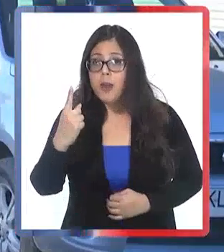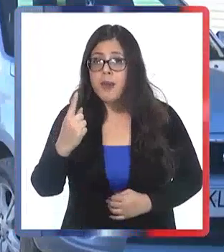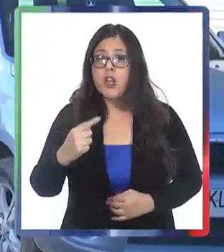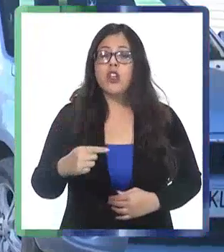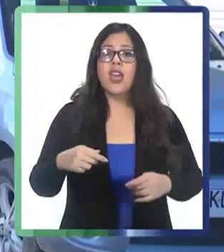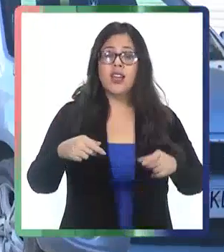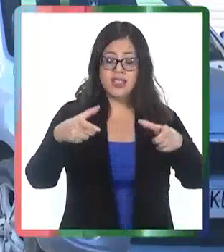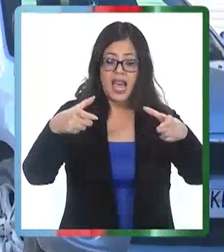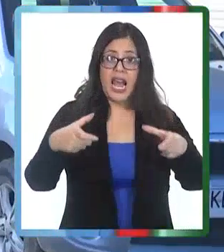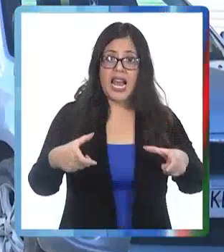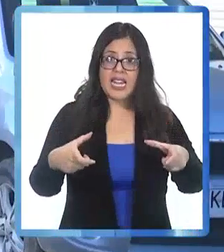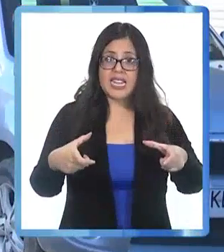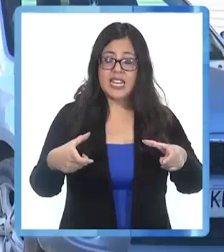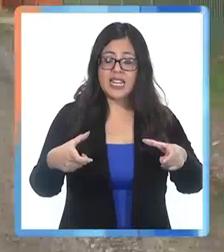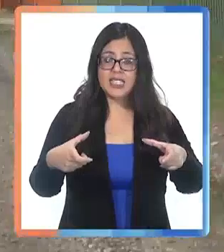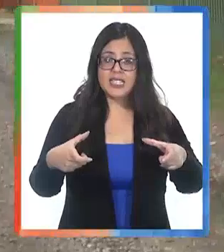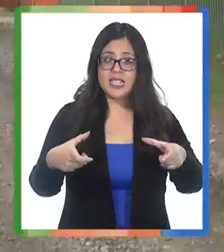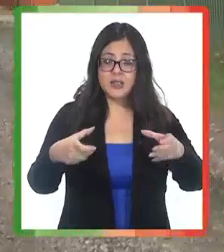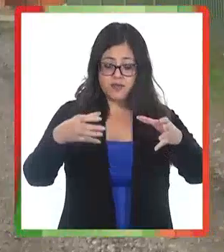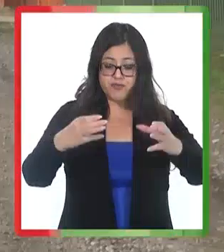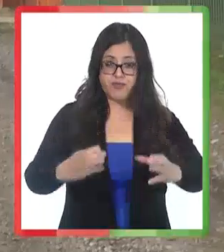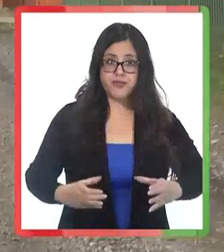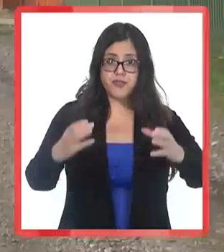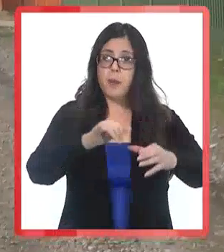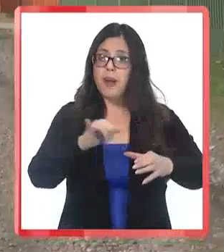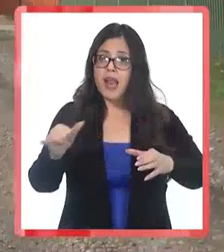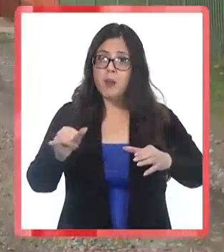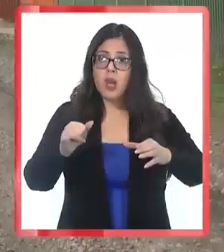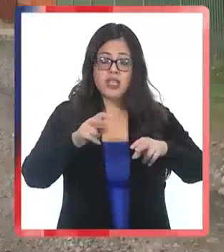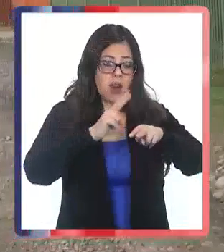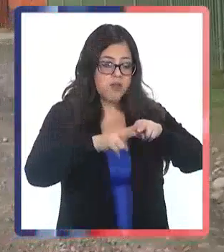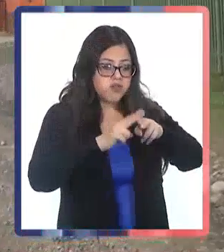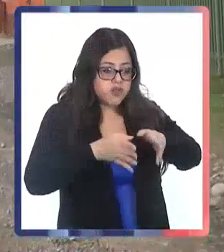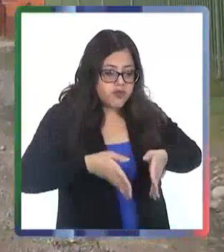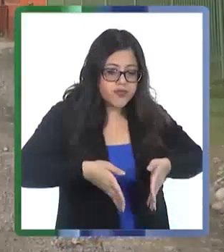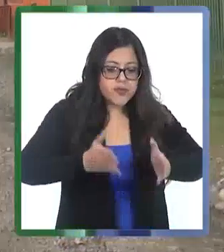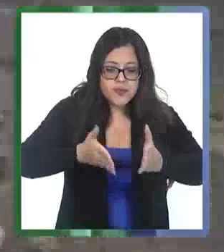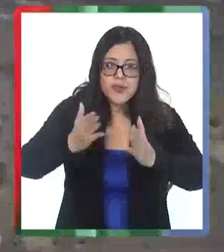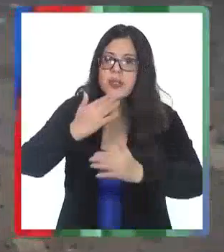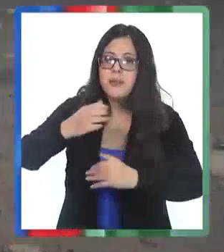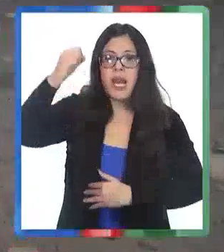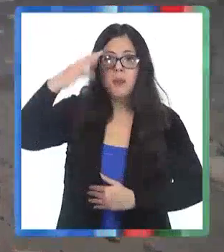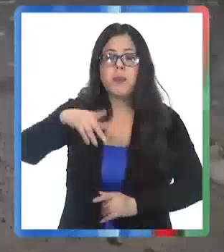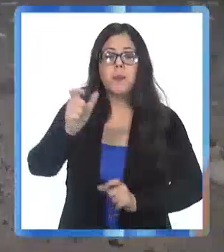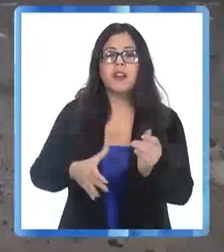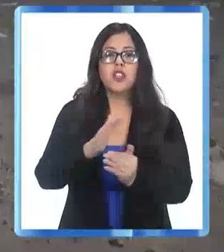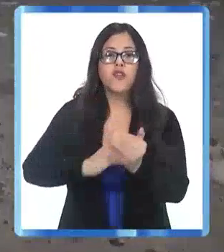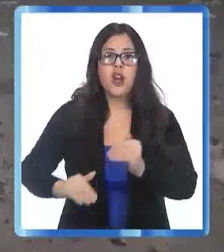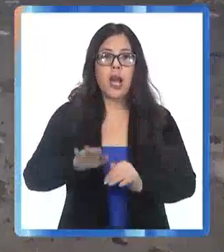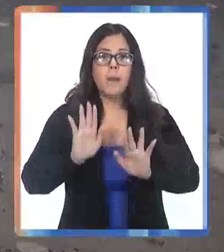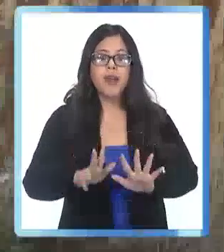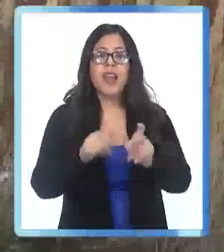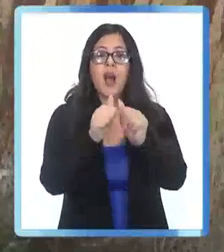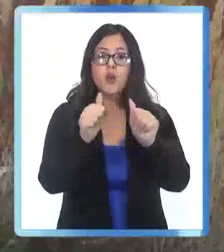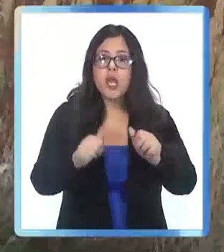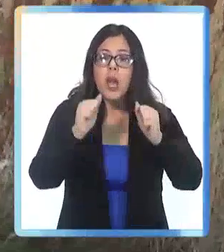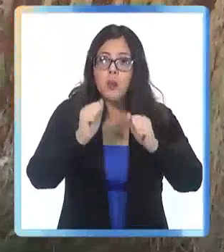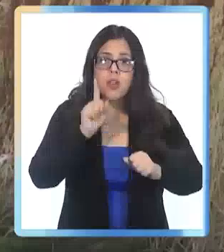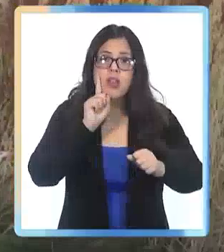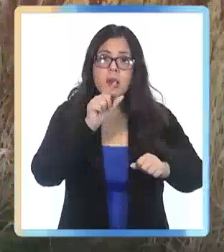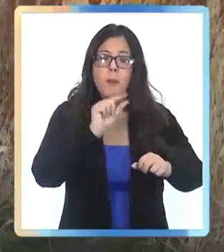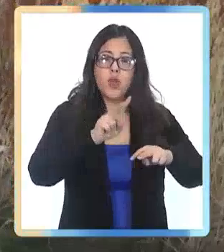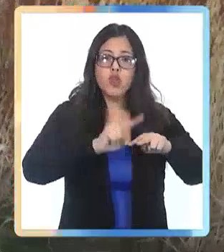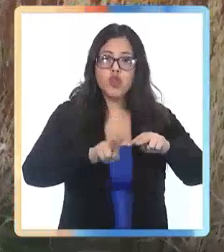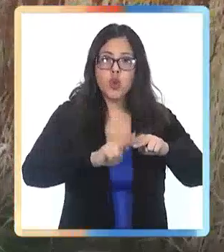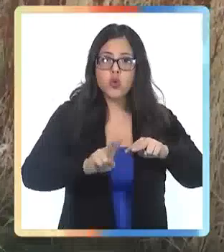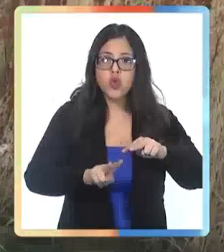sería instalar alcantarillado, para prontamente instalar veredas e iluminación. Los vecinos esperan que la autoridad pueda tener